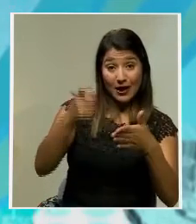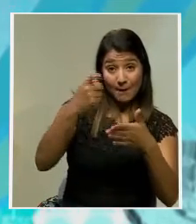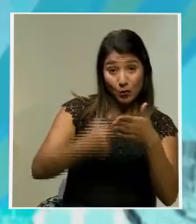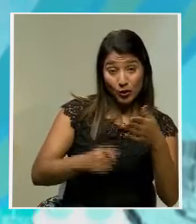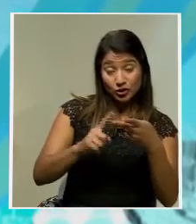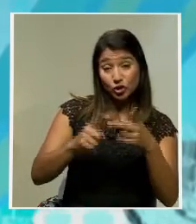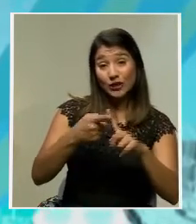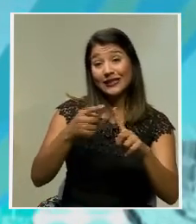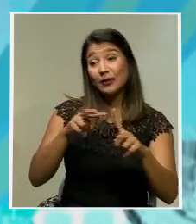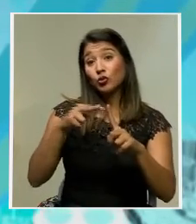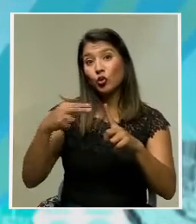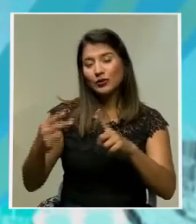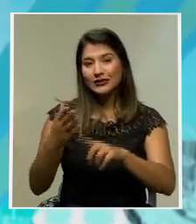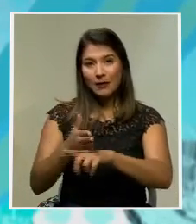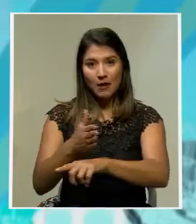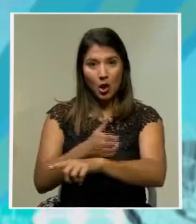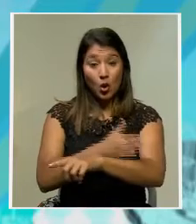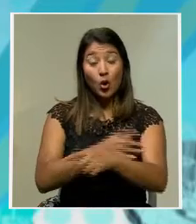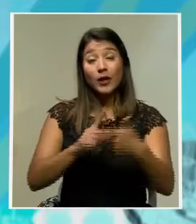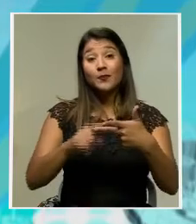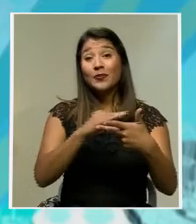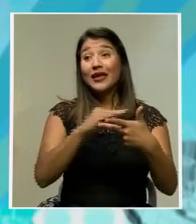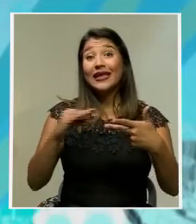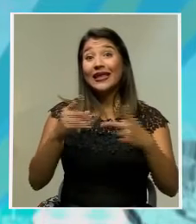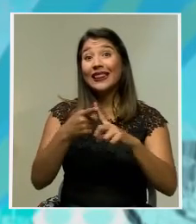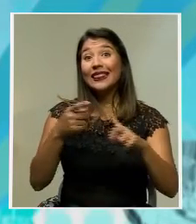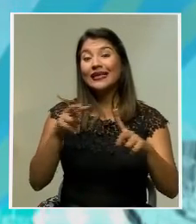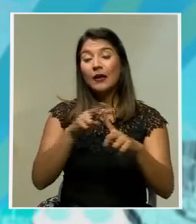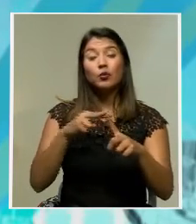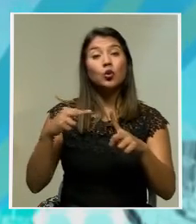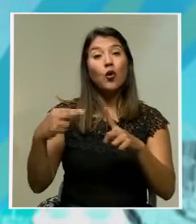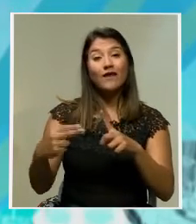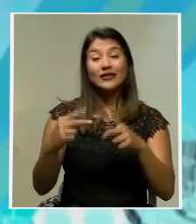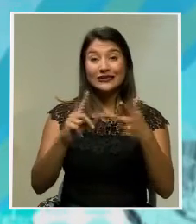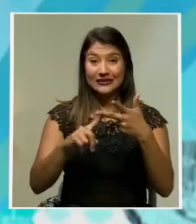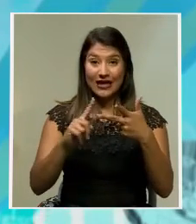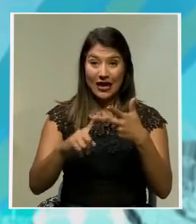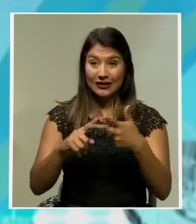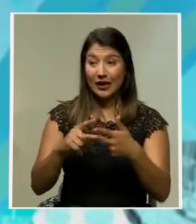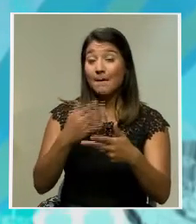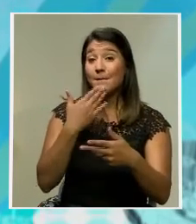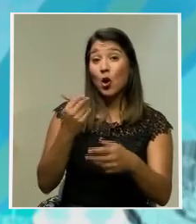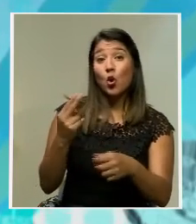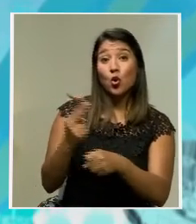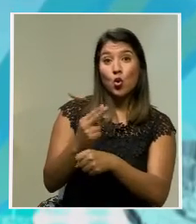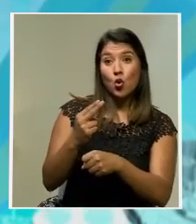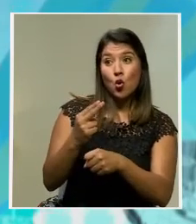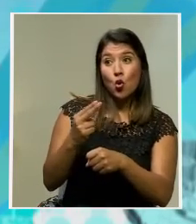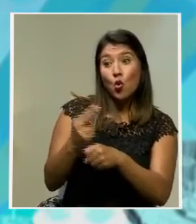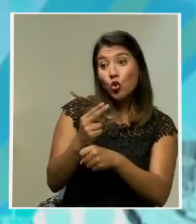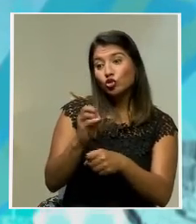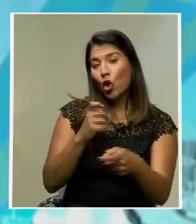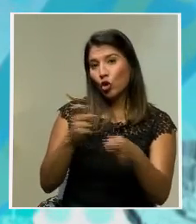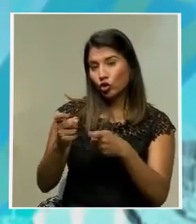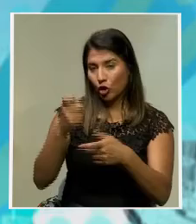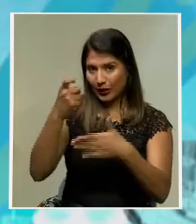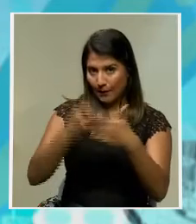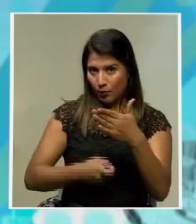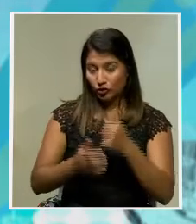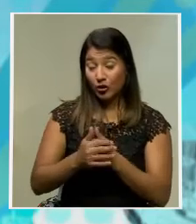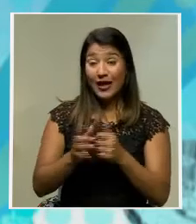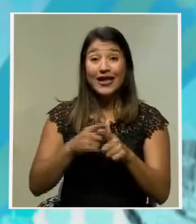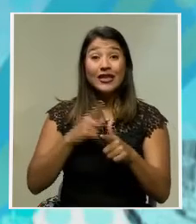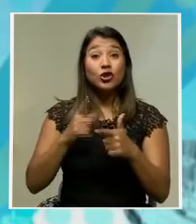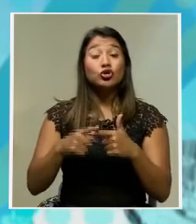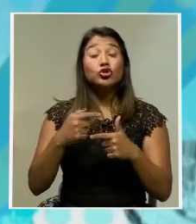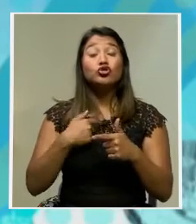punto de vista de progresividad y desde el punto de vista de eficiencia tributaria. Entonces debo decir